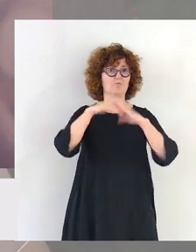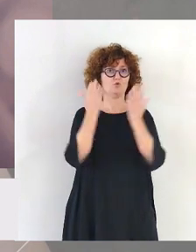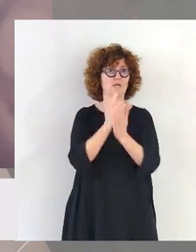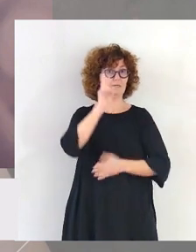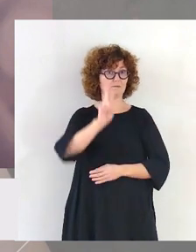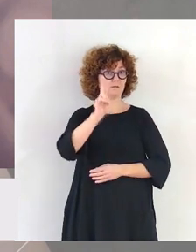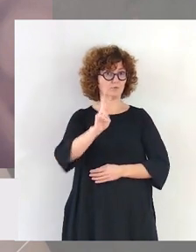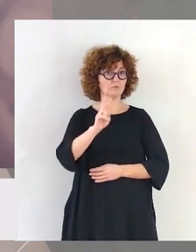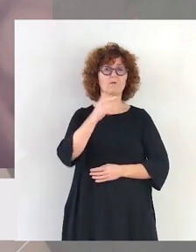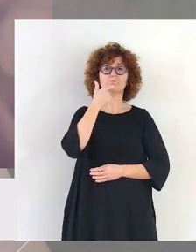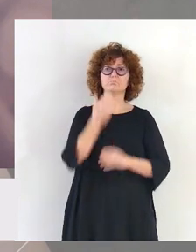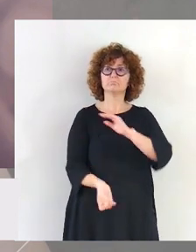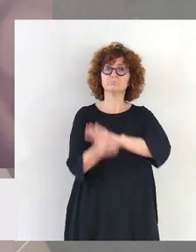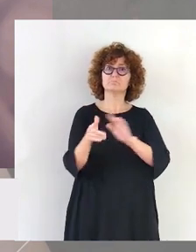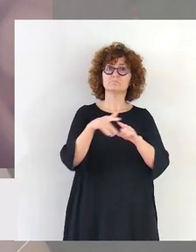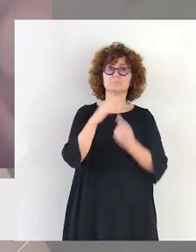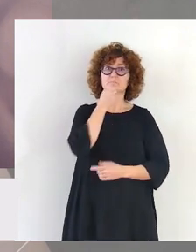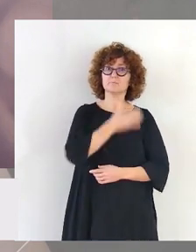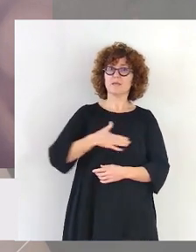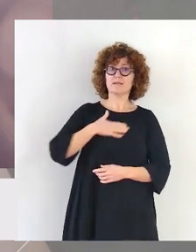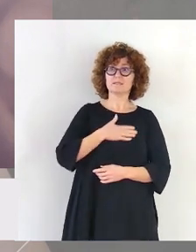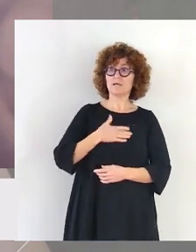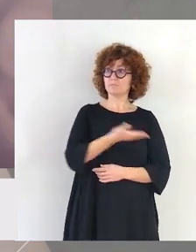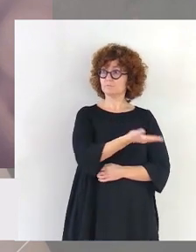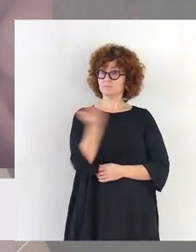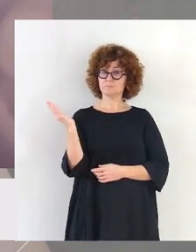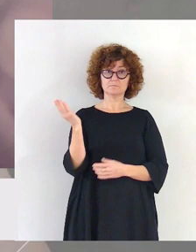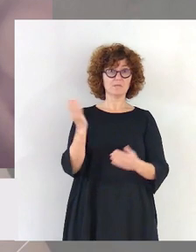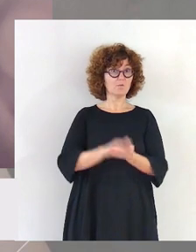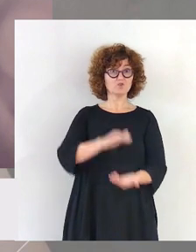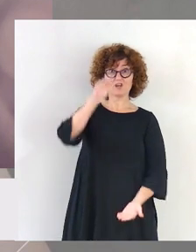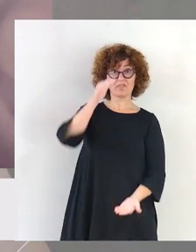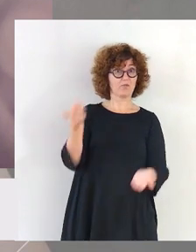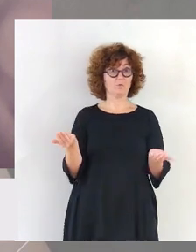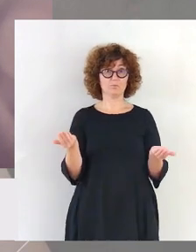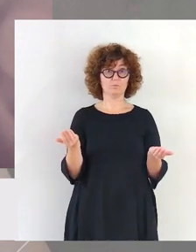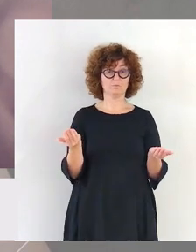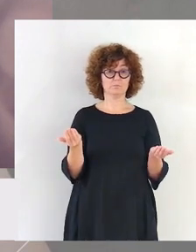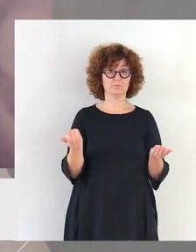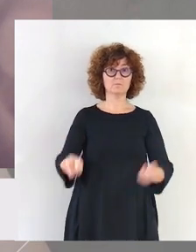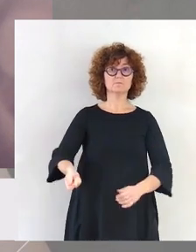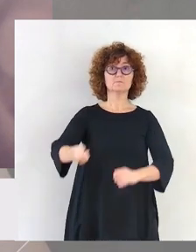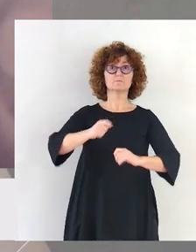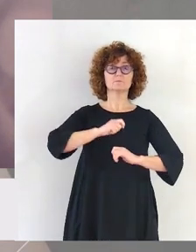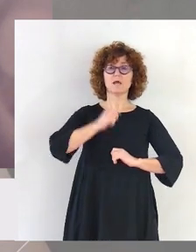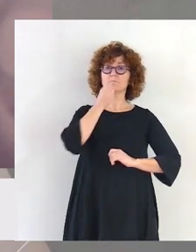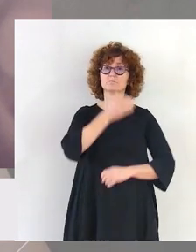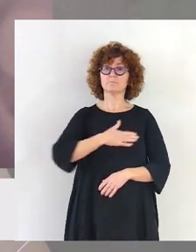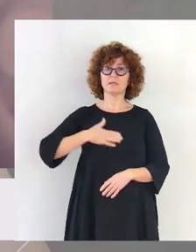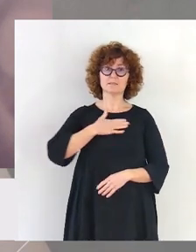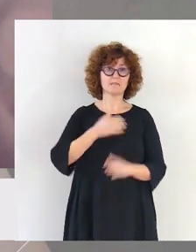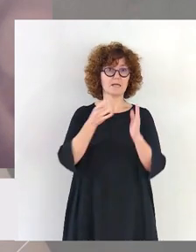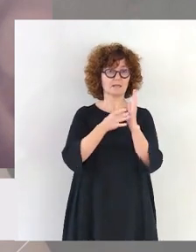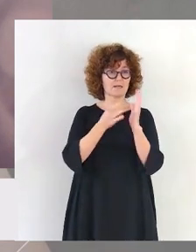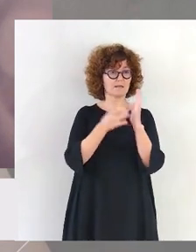bienestar en el que hemos crecido todos los que estamos aquí y que nos ha dotado de de grandes dosis de bienestar de calidad de